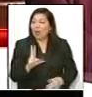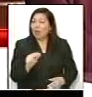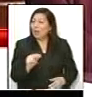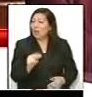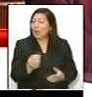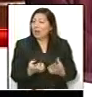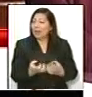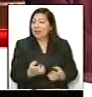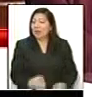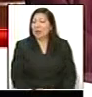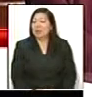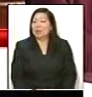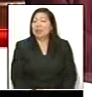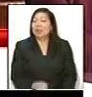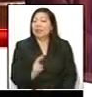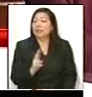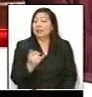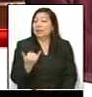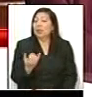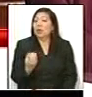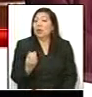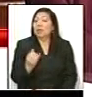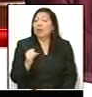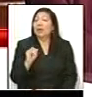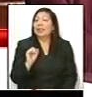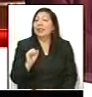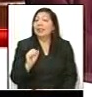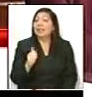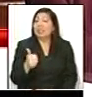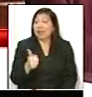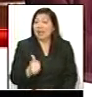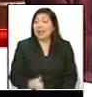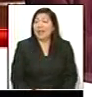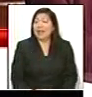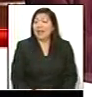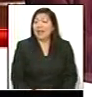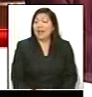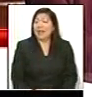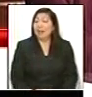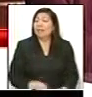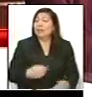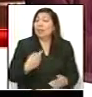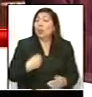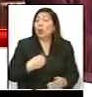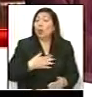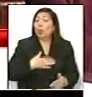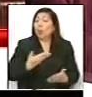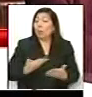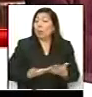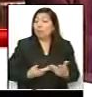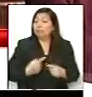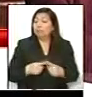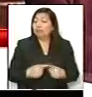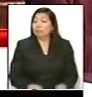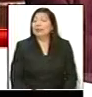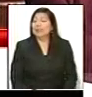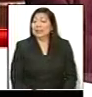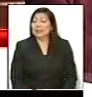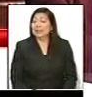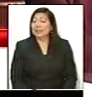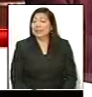la económica. Estamos viendo hoy día cómo ICSA, por ejemplo, esta compañía ICSA del Club de los Constructores, está acusada por una serie